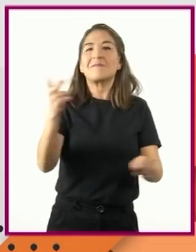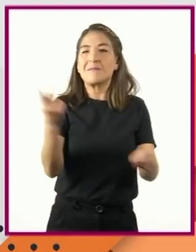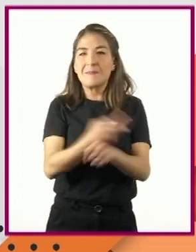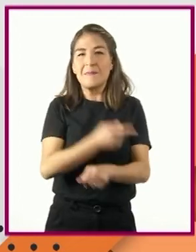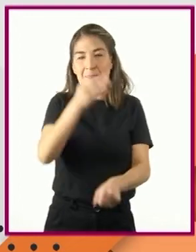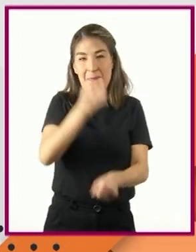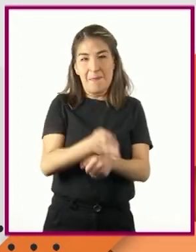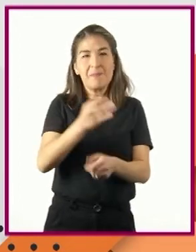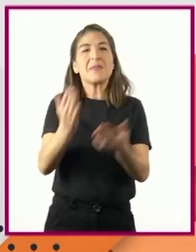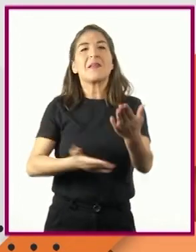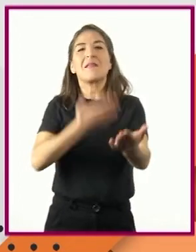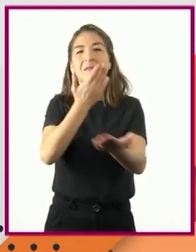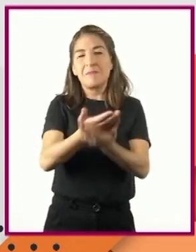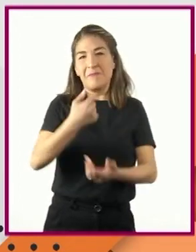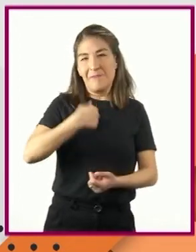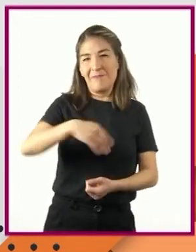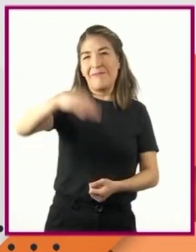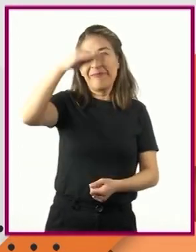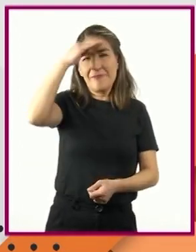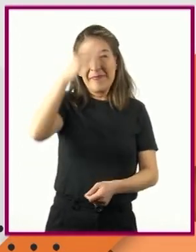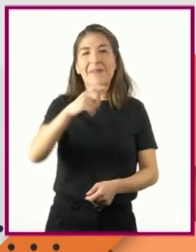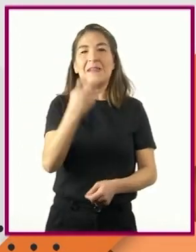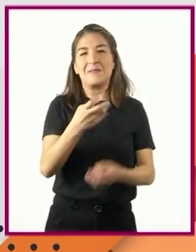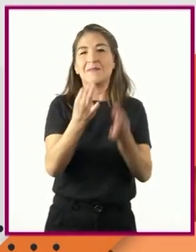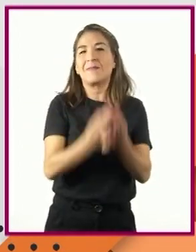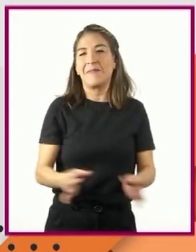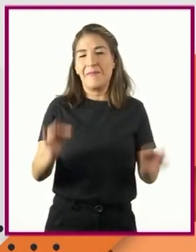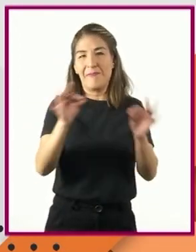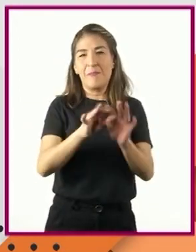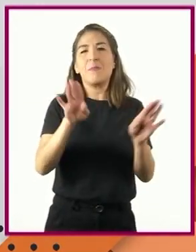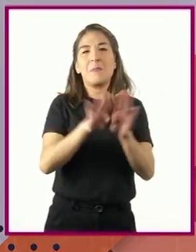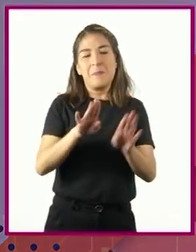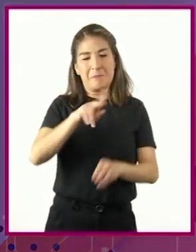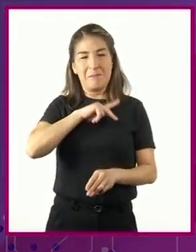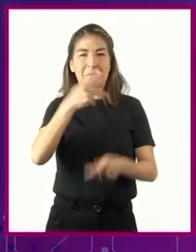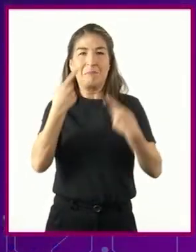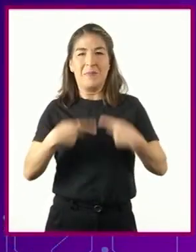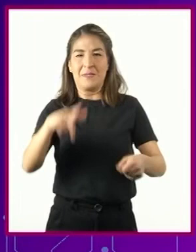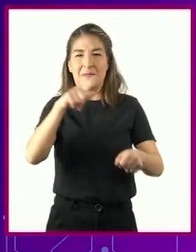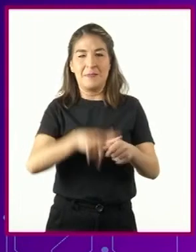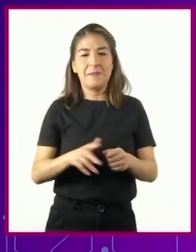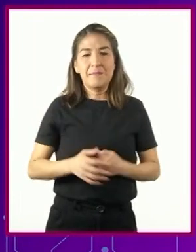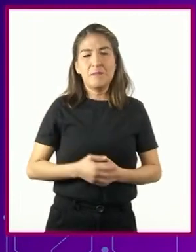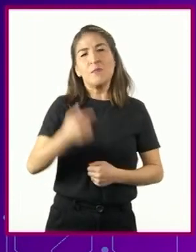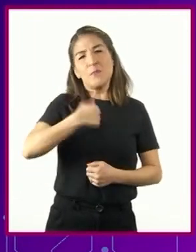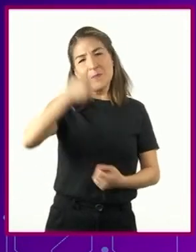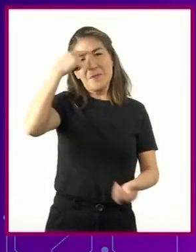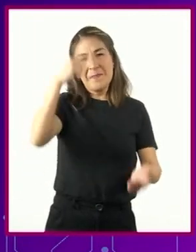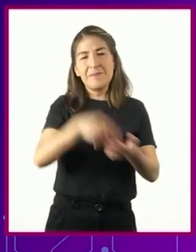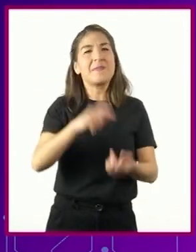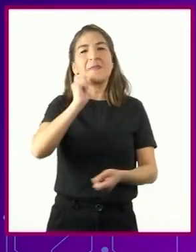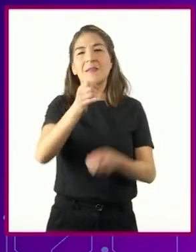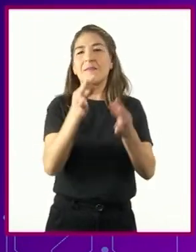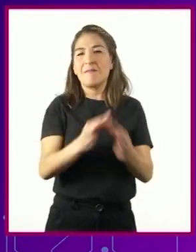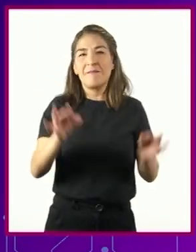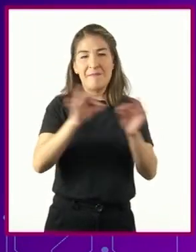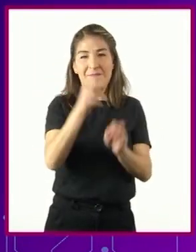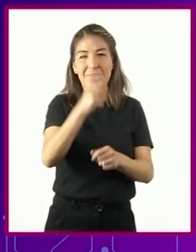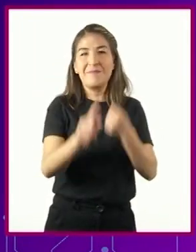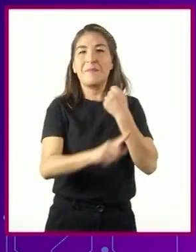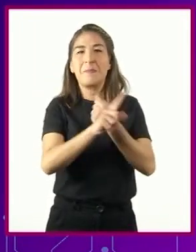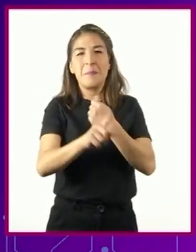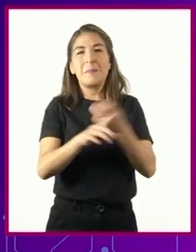aquí varias consideraciones de índole puramente personal. Yo creo que lo fundamental en el problema